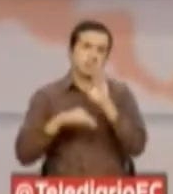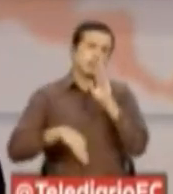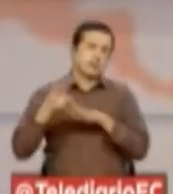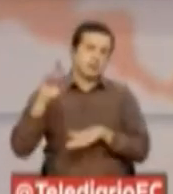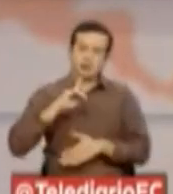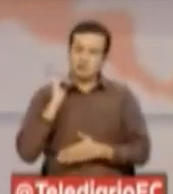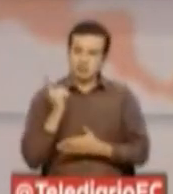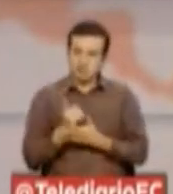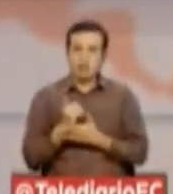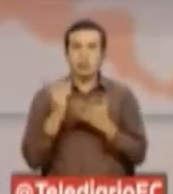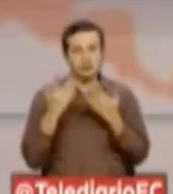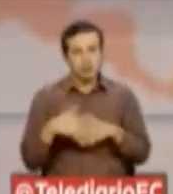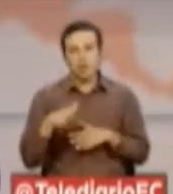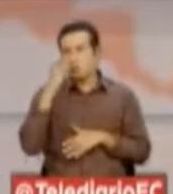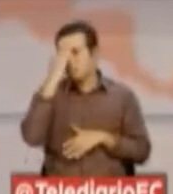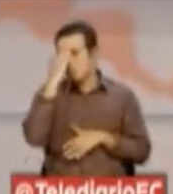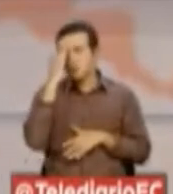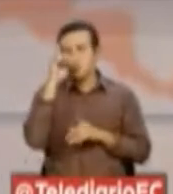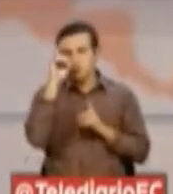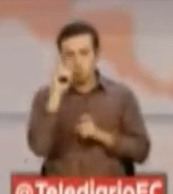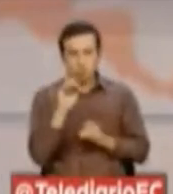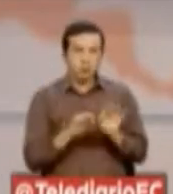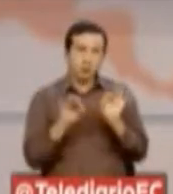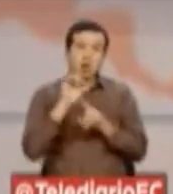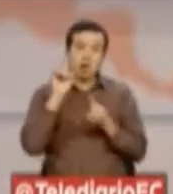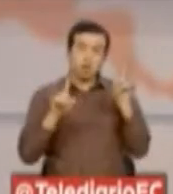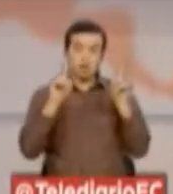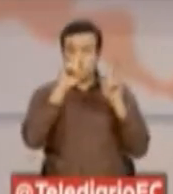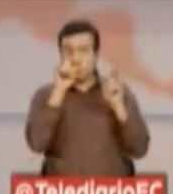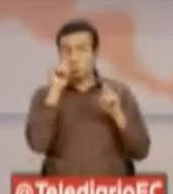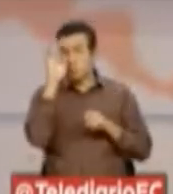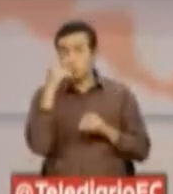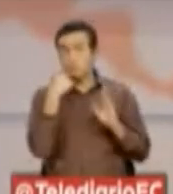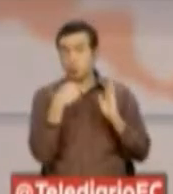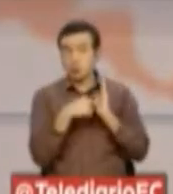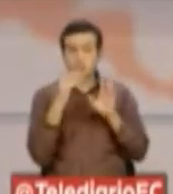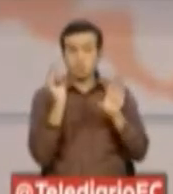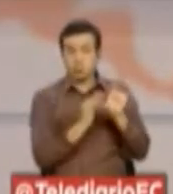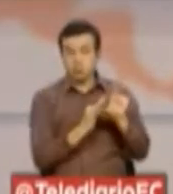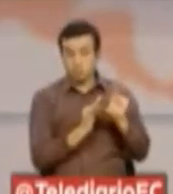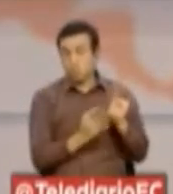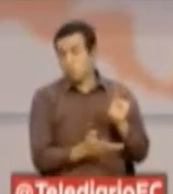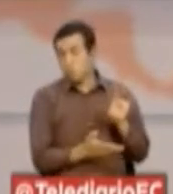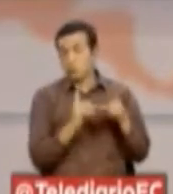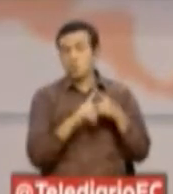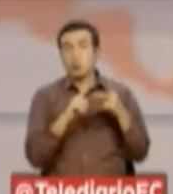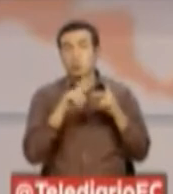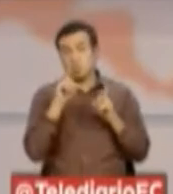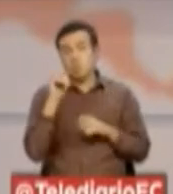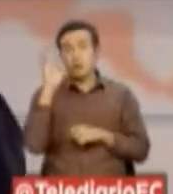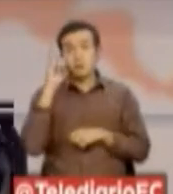preguntas tienen su peso importancia algunas más coyunturales como los del consejo de participación ciudadana otras de más largo plazo